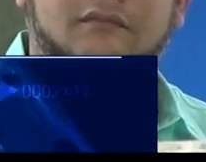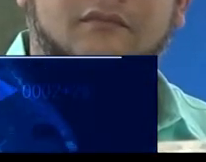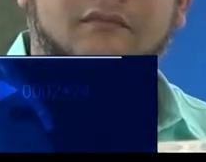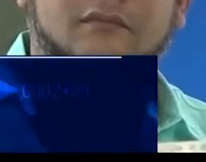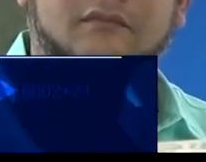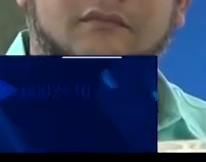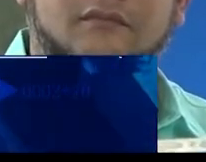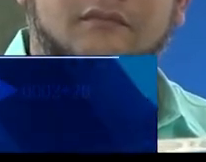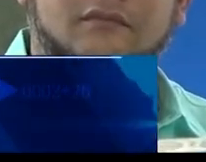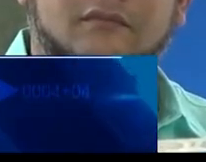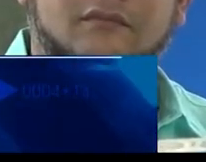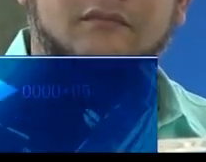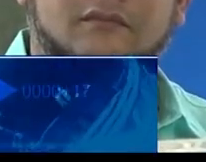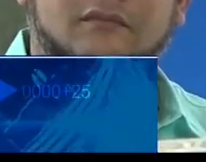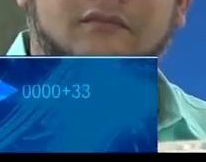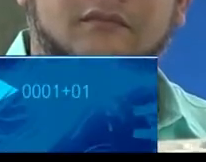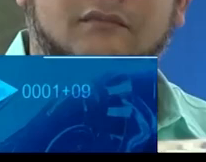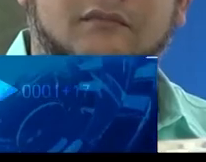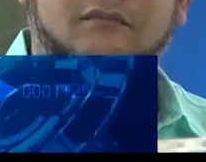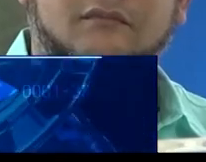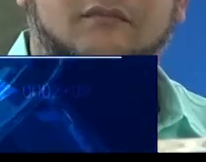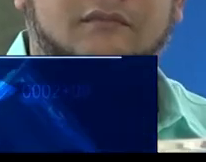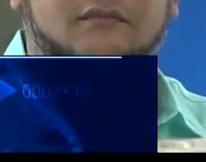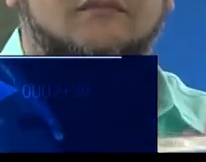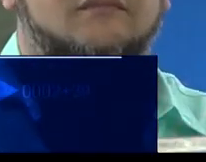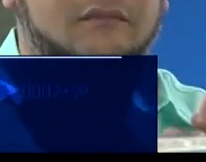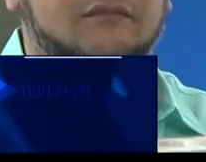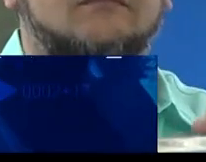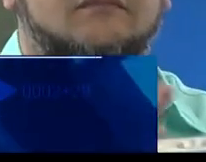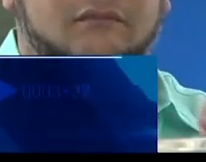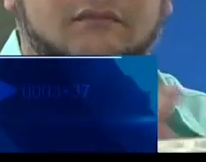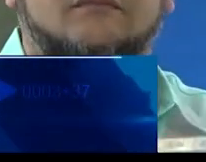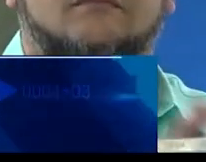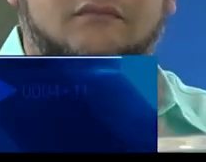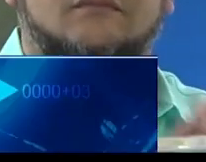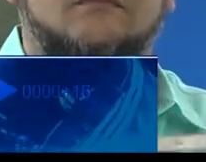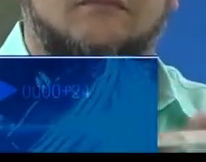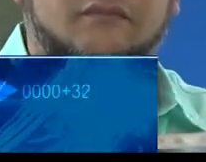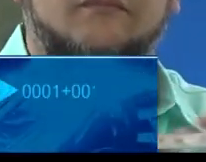preparar tierra grande a los agricultores de San Juan de la Maguana.